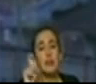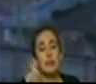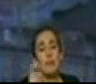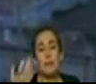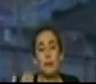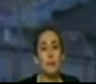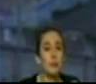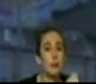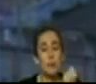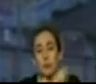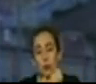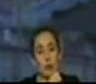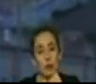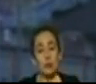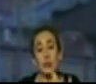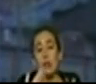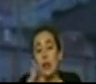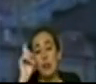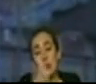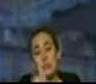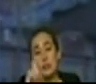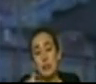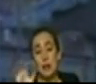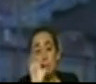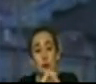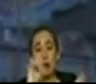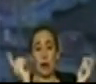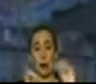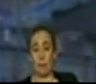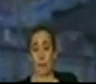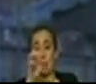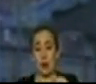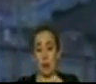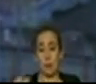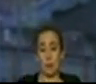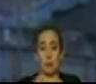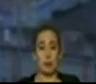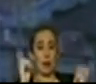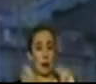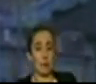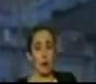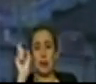para quienes en la unidad de salud reciben al paciente. Informó Marilyn Jaramillo.